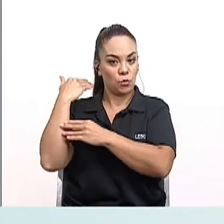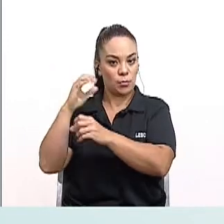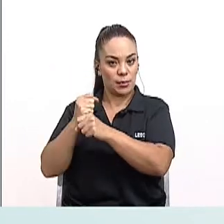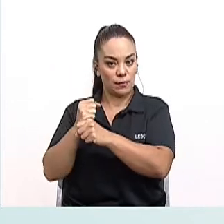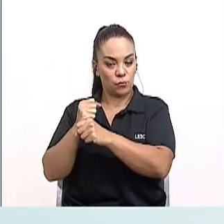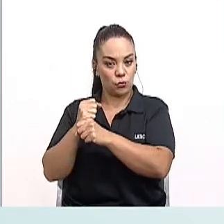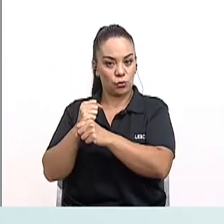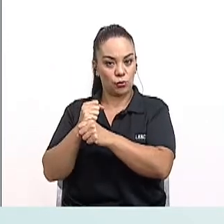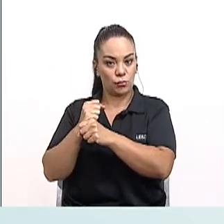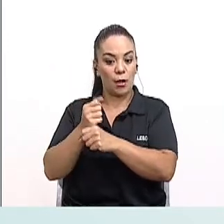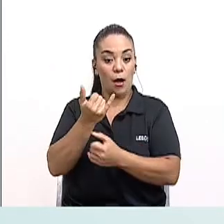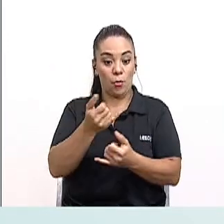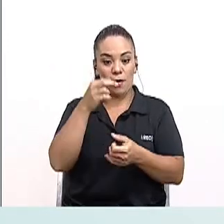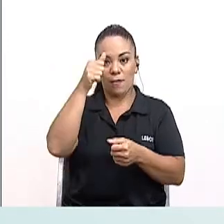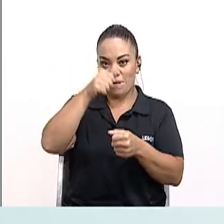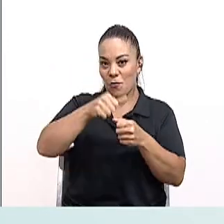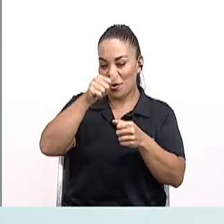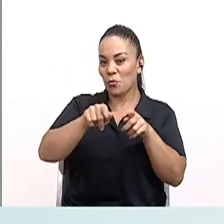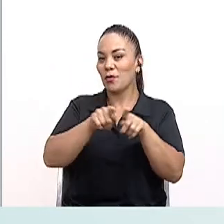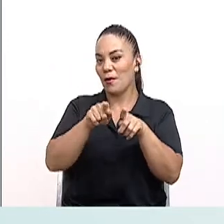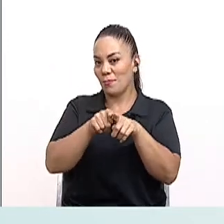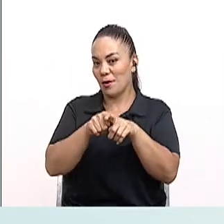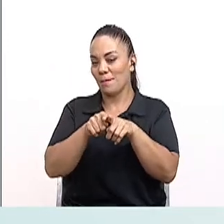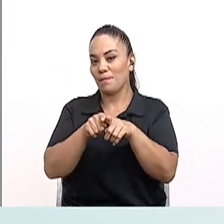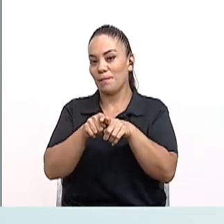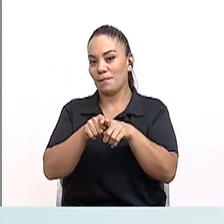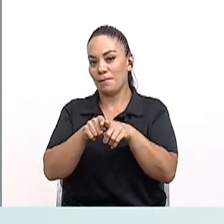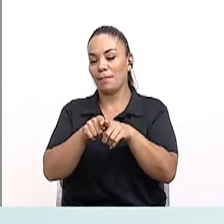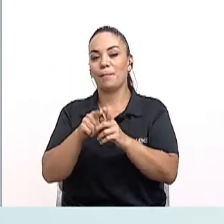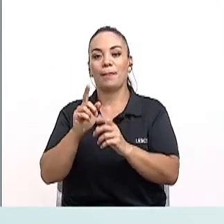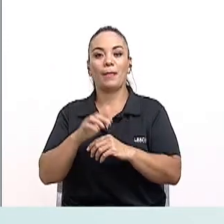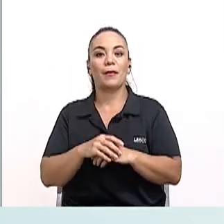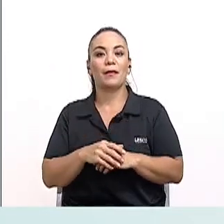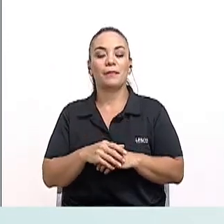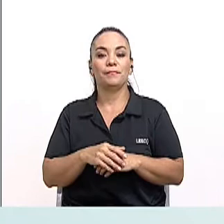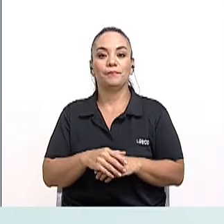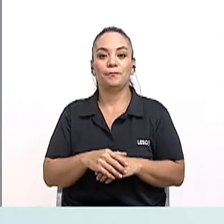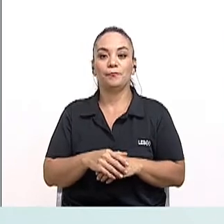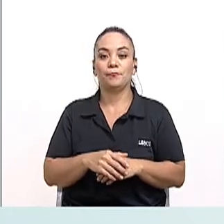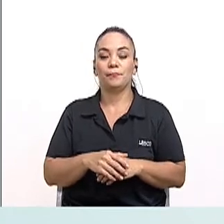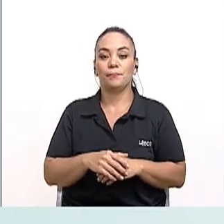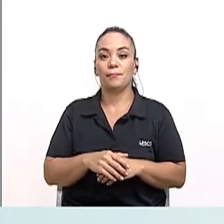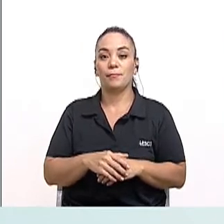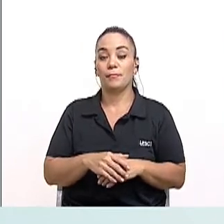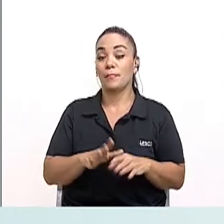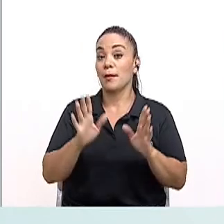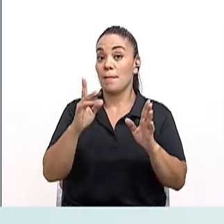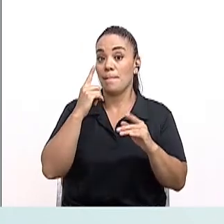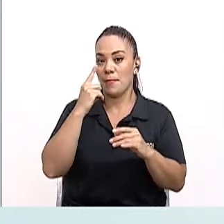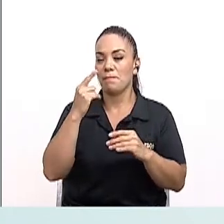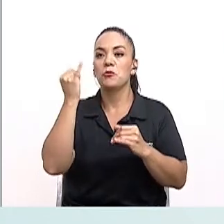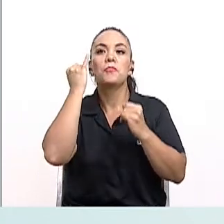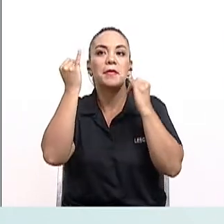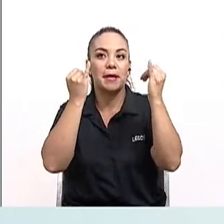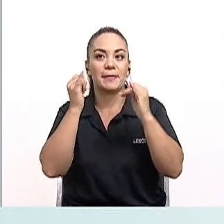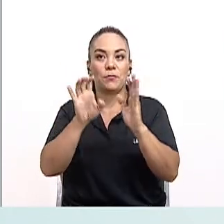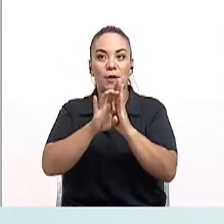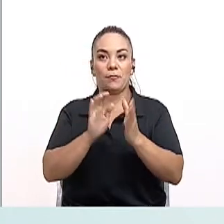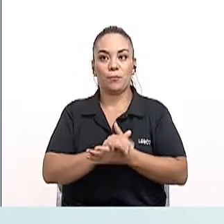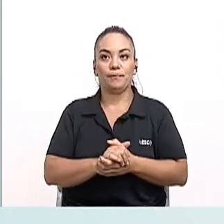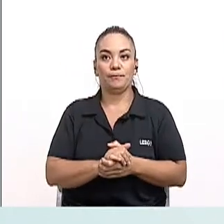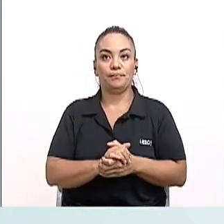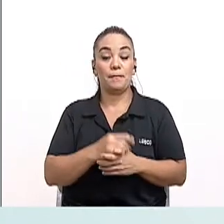repaso también recordamos en qué consiste la radiactividad. Pero tengo algunas ideas. Por ejemplo,